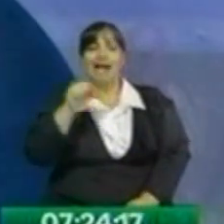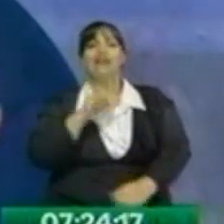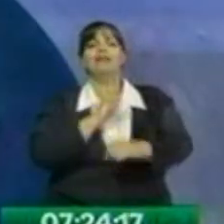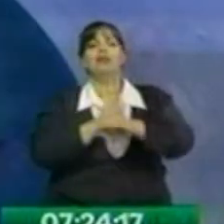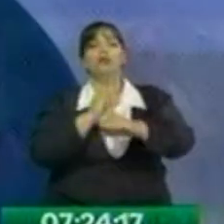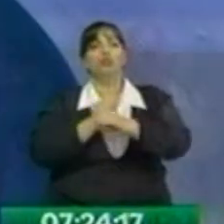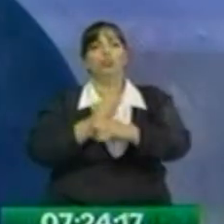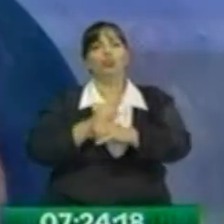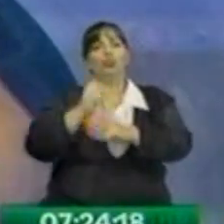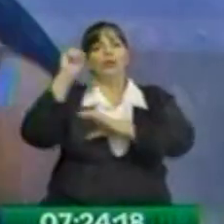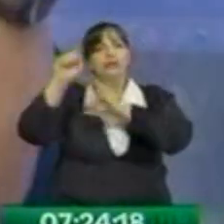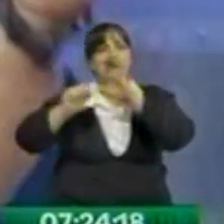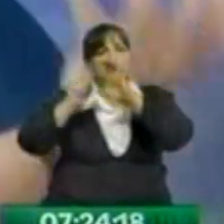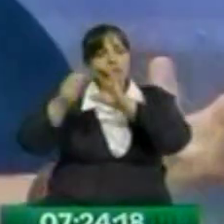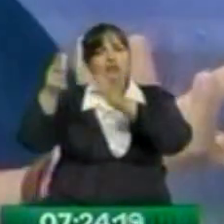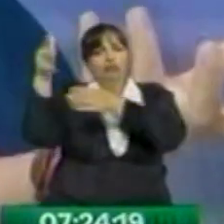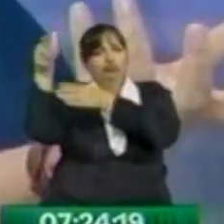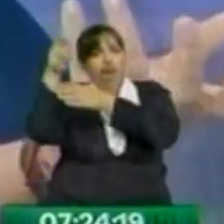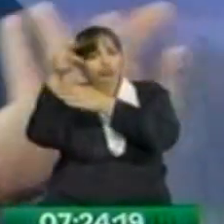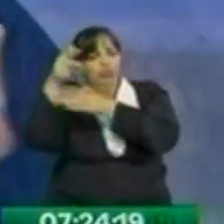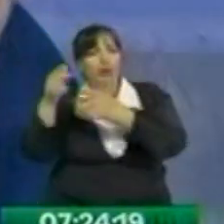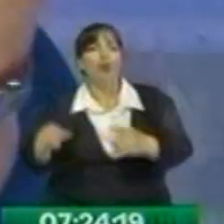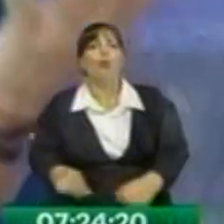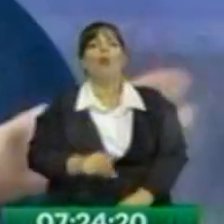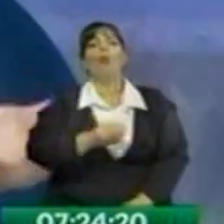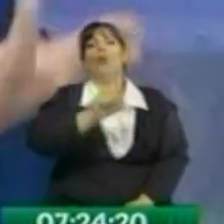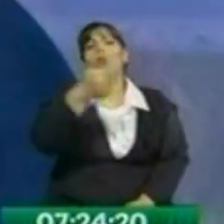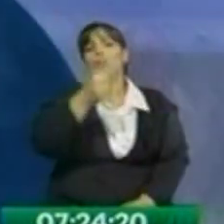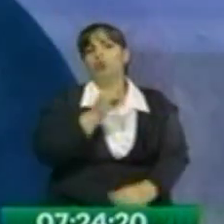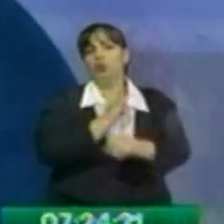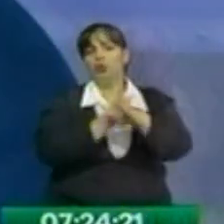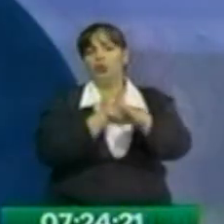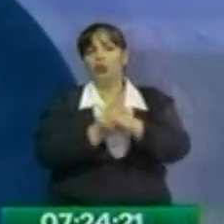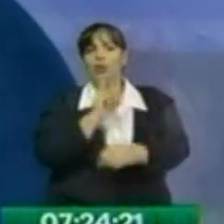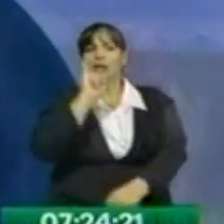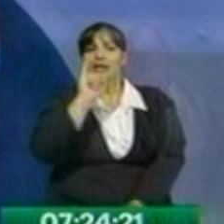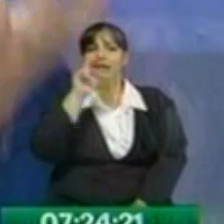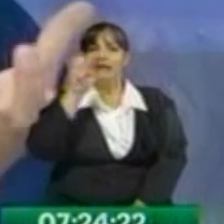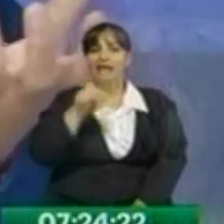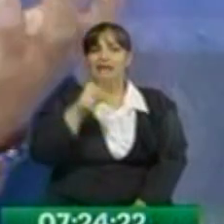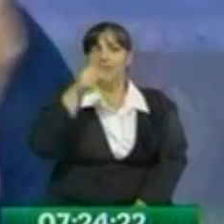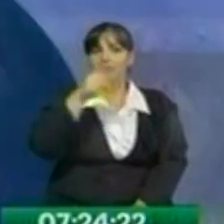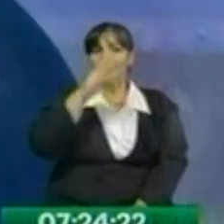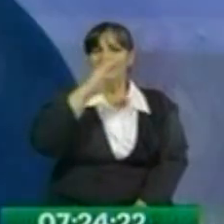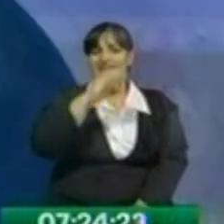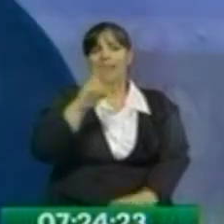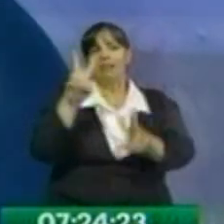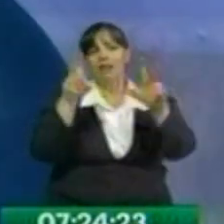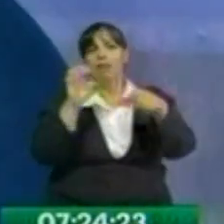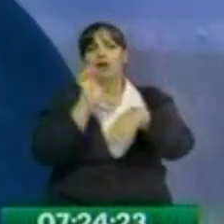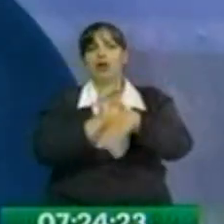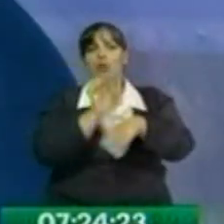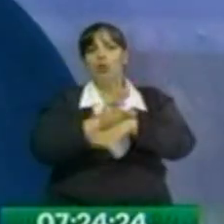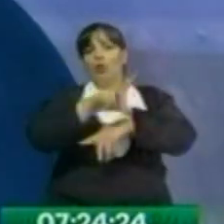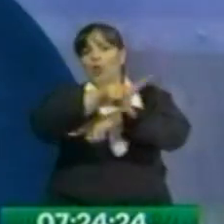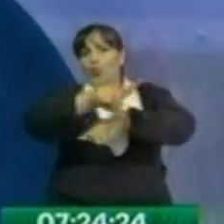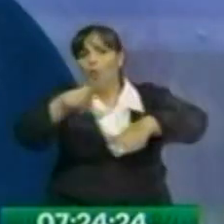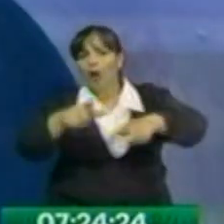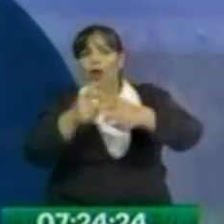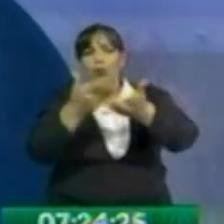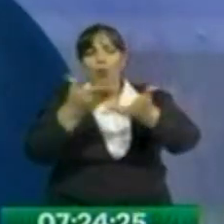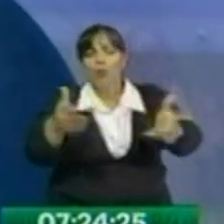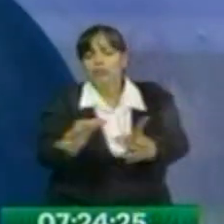también tiene su propio presupuesto. El INPC, que es el Instituto Nacional de Patrimonio, tiene su presupuesto. Es decir, nosotros lo que hacemos es